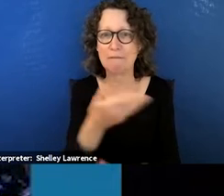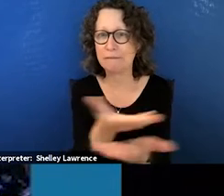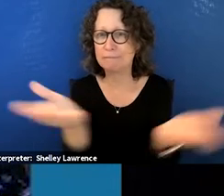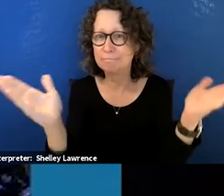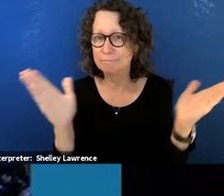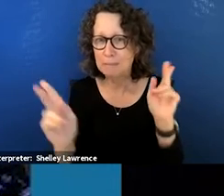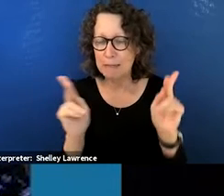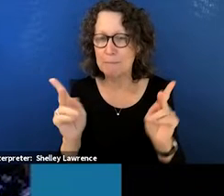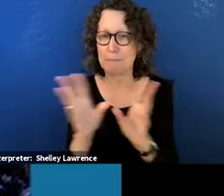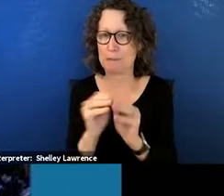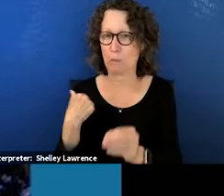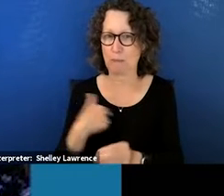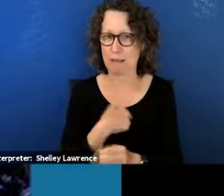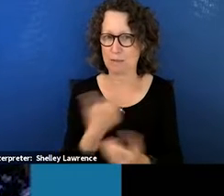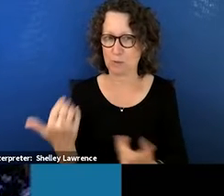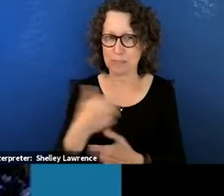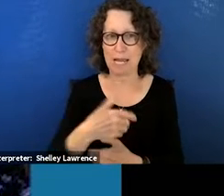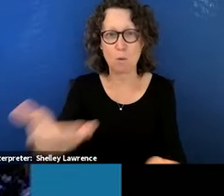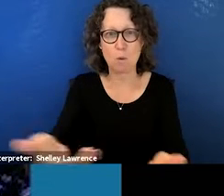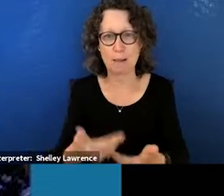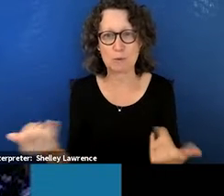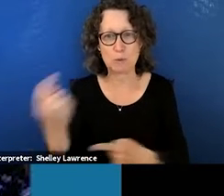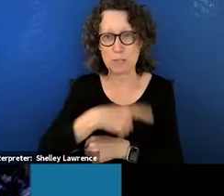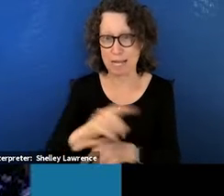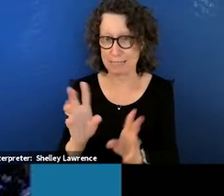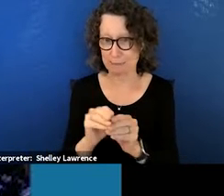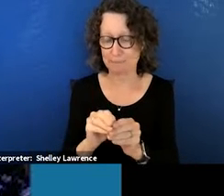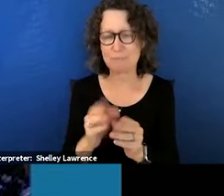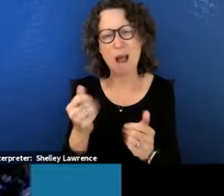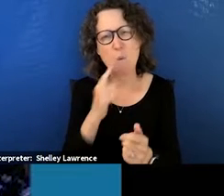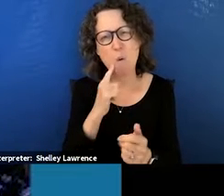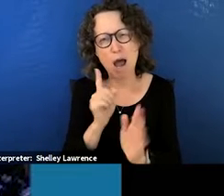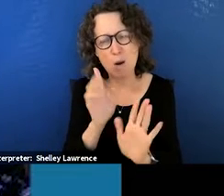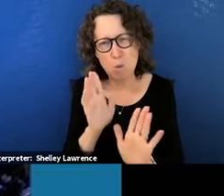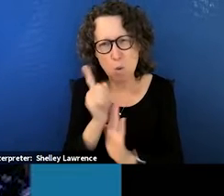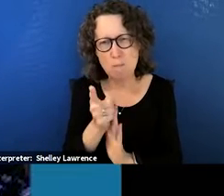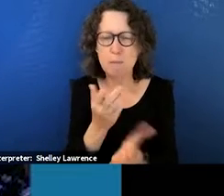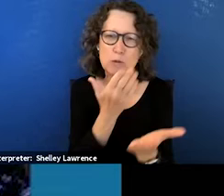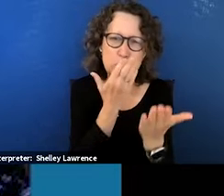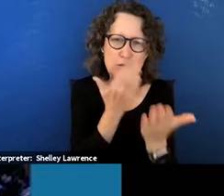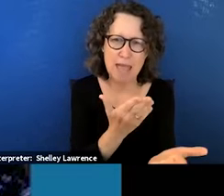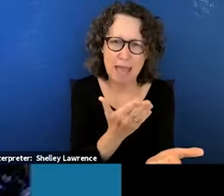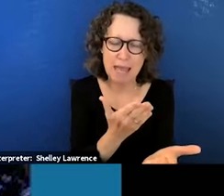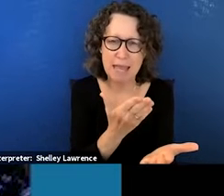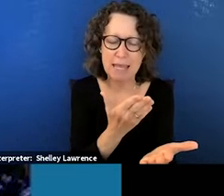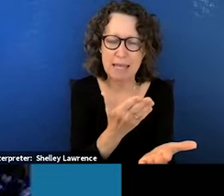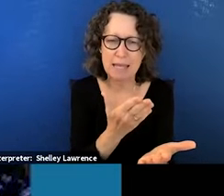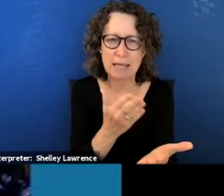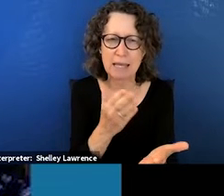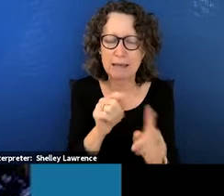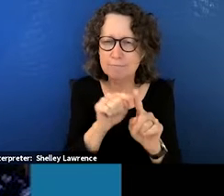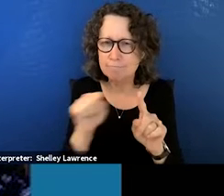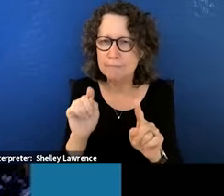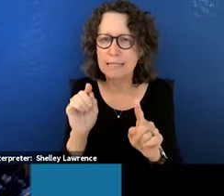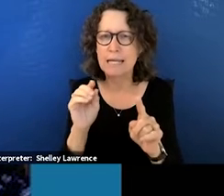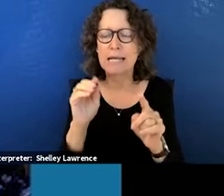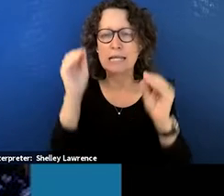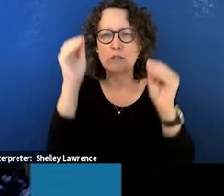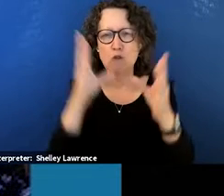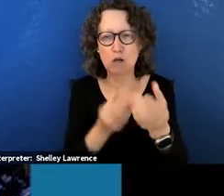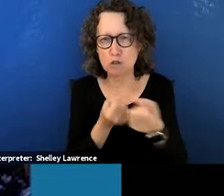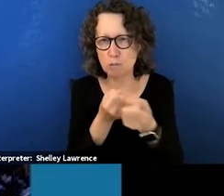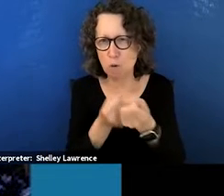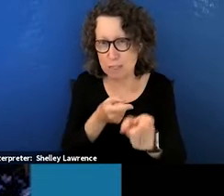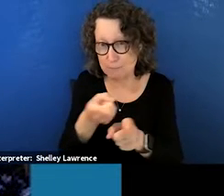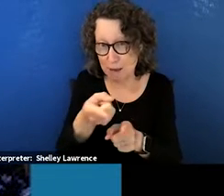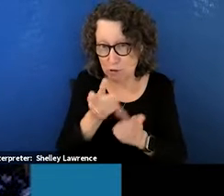Consejo, personal y público que nos acompaña. Bienvenidos a la sesión del día de hoy. Quiero tomarme un minuto para agradecer a Anna Hofhofer,